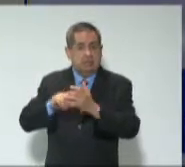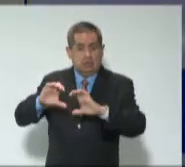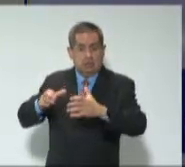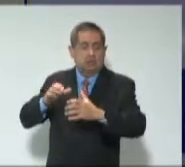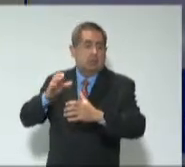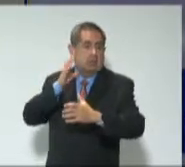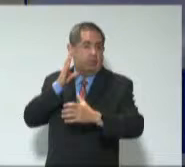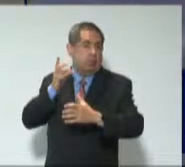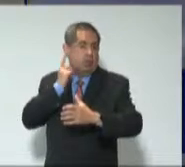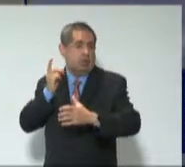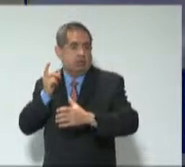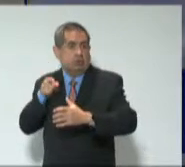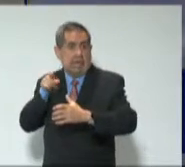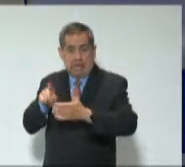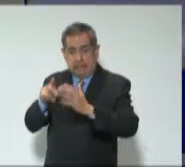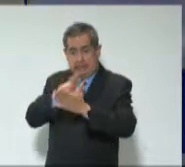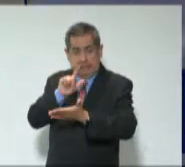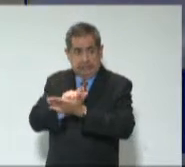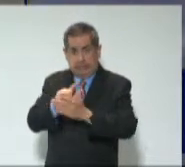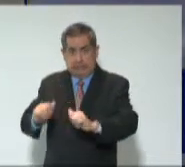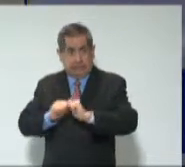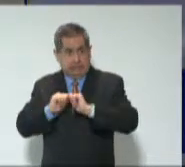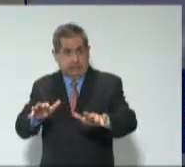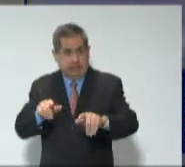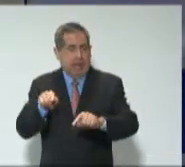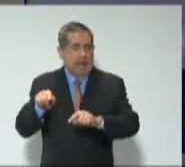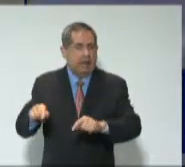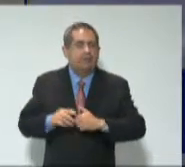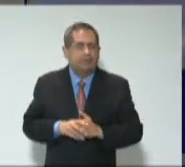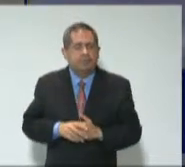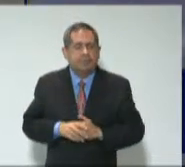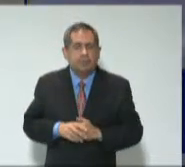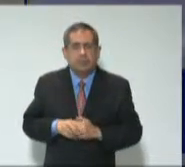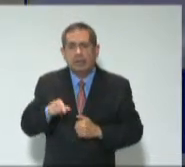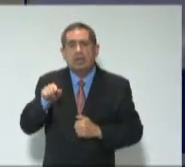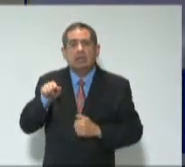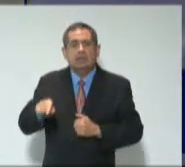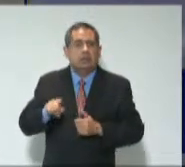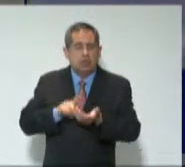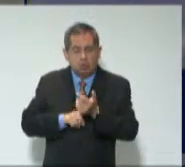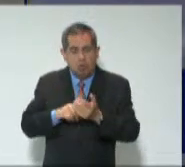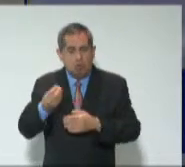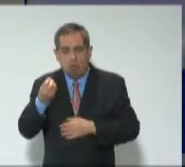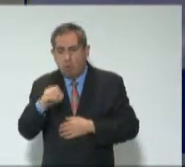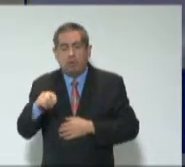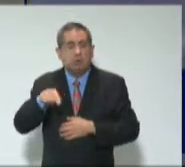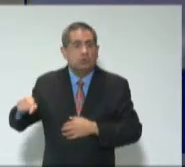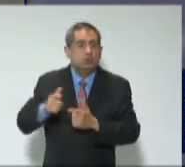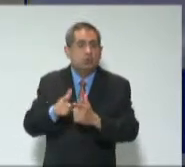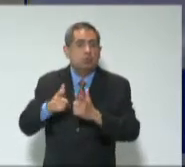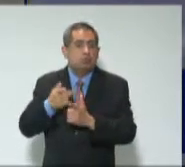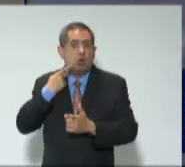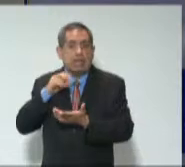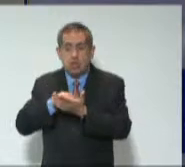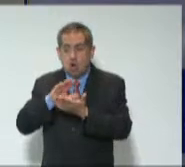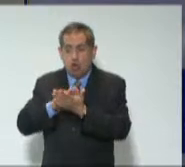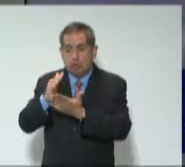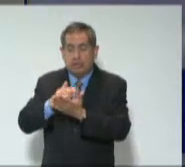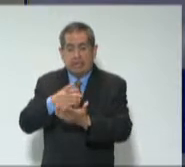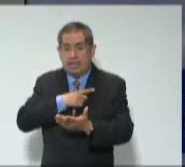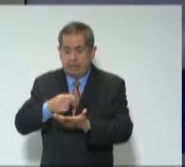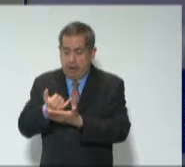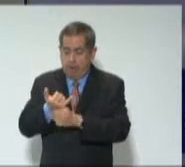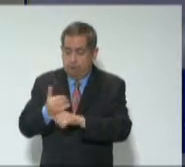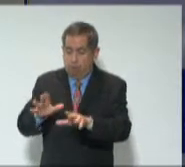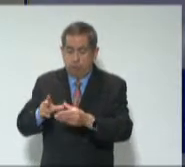general de los Estados Unidos Mexicanos se estableció la obligación de los grupos parlamentarios de entregar a la contraloría